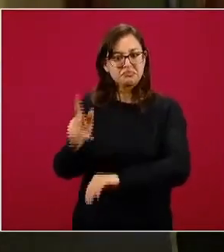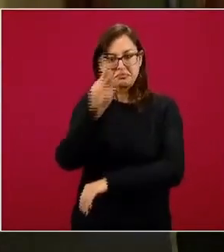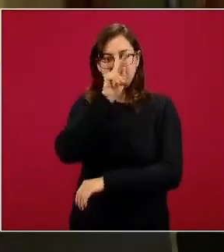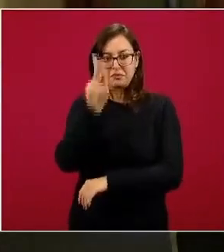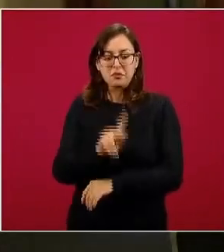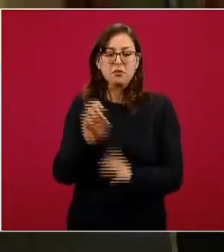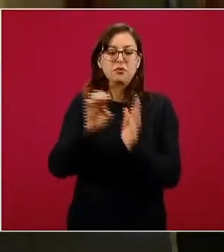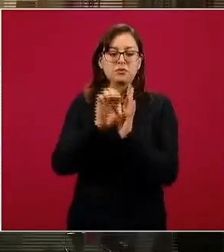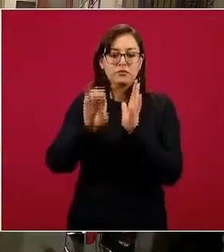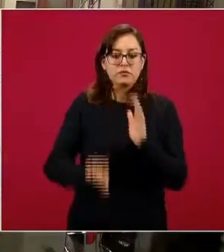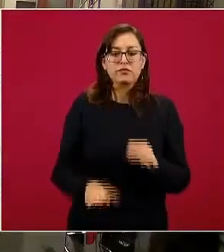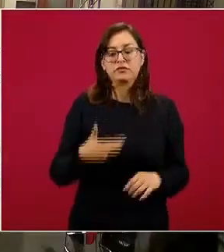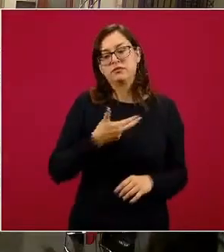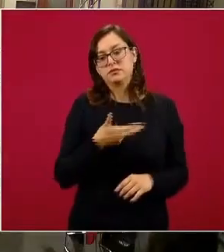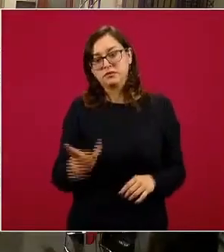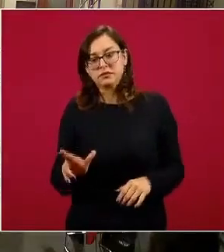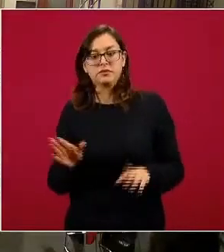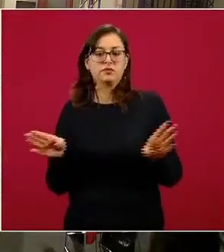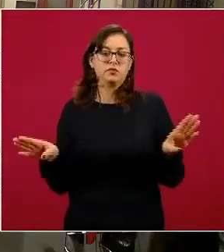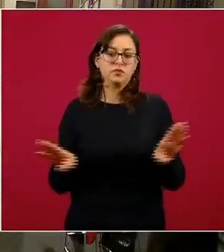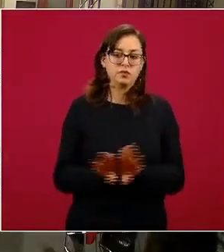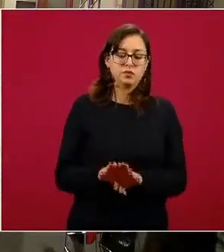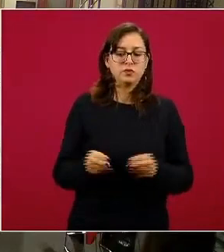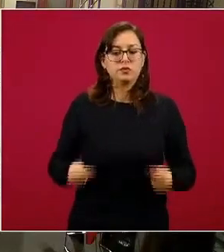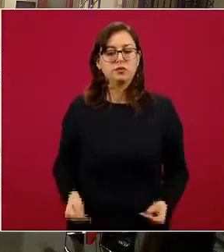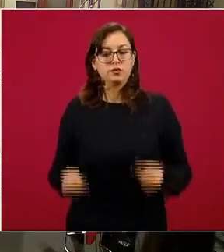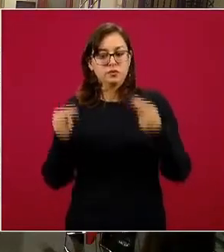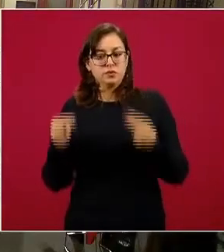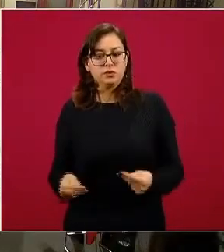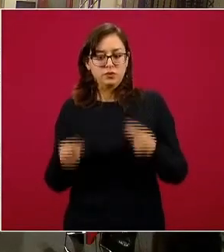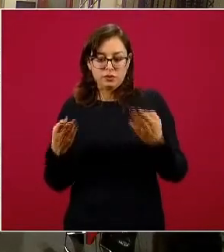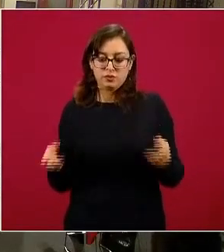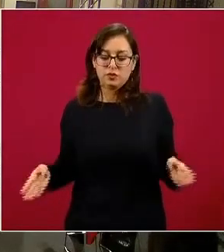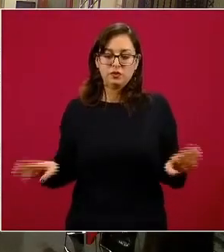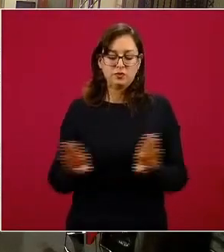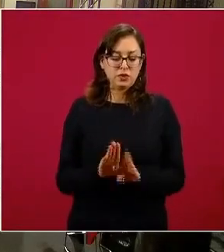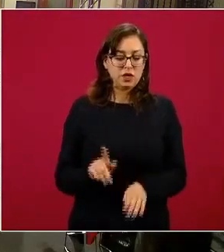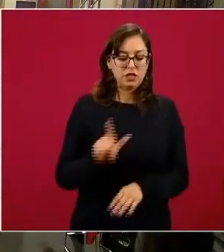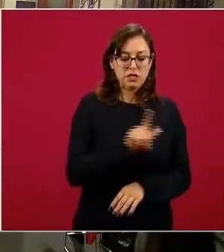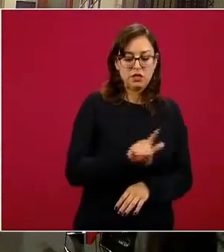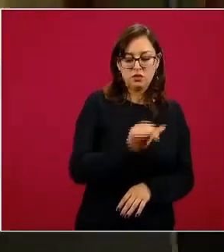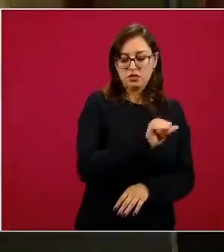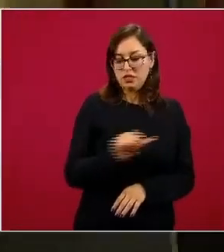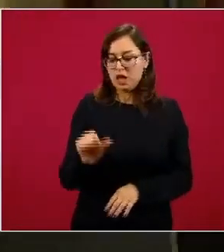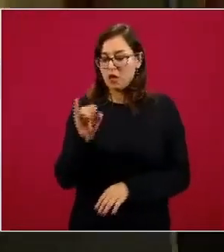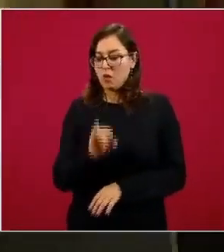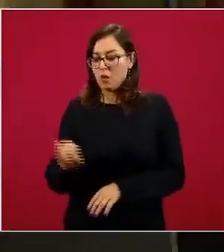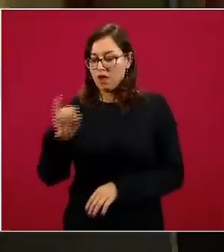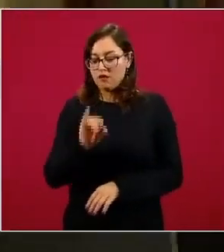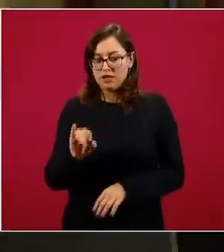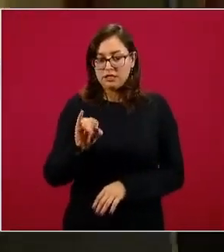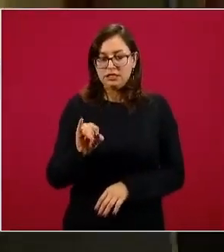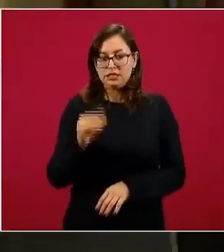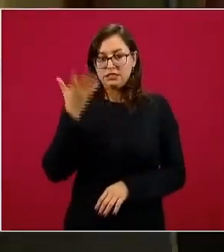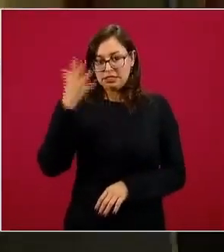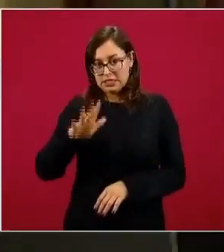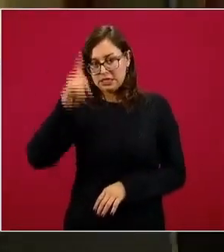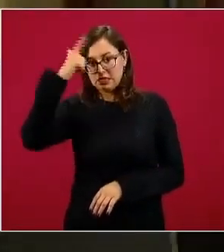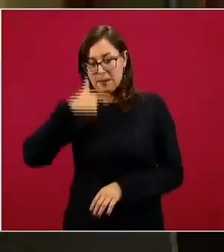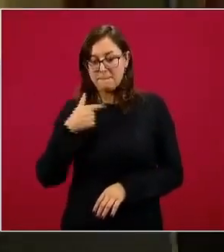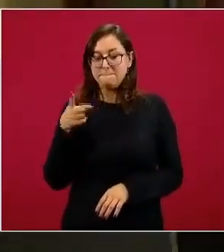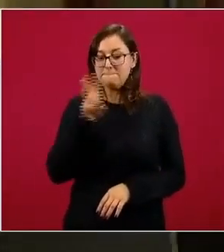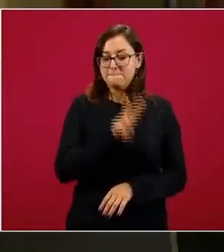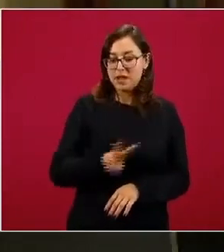el cierre de restaurantes, establecimientos comerciales de lunes a jueves a las 10 de la noche y del viernes